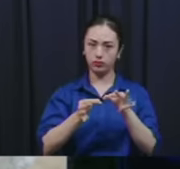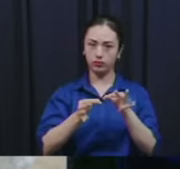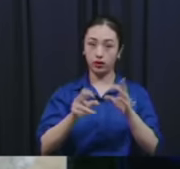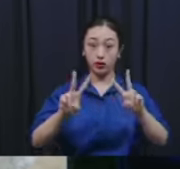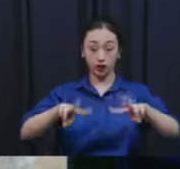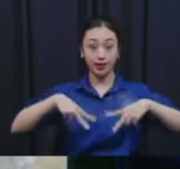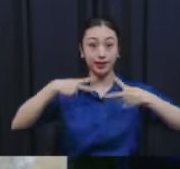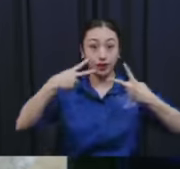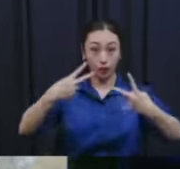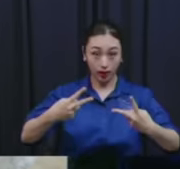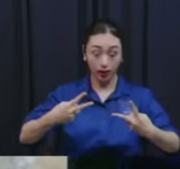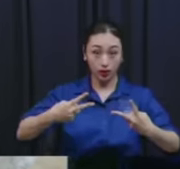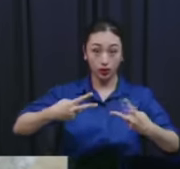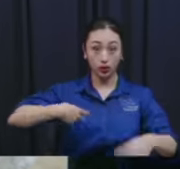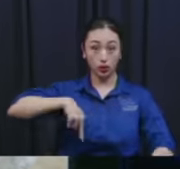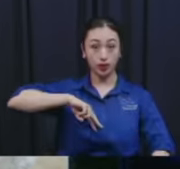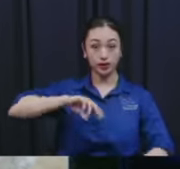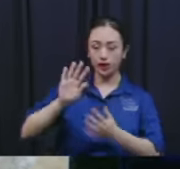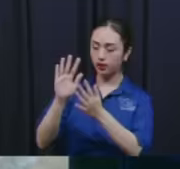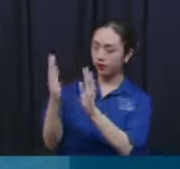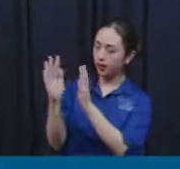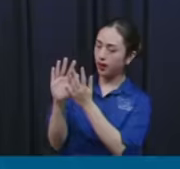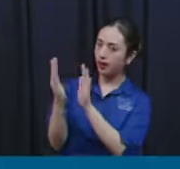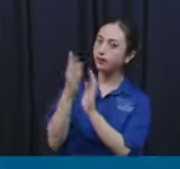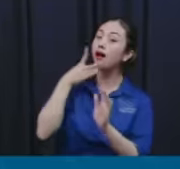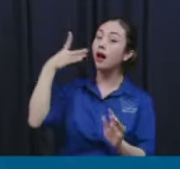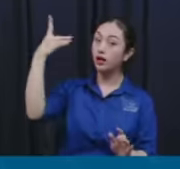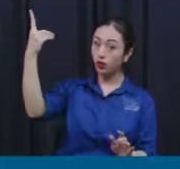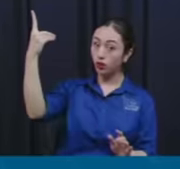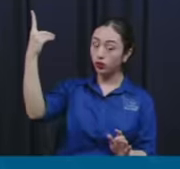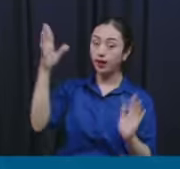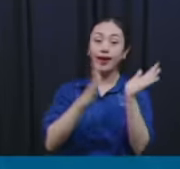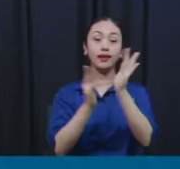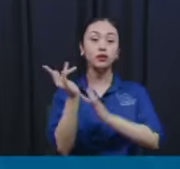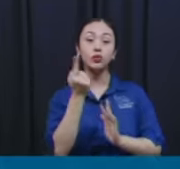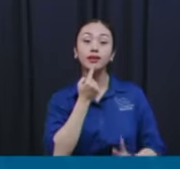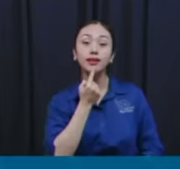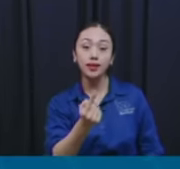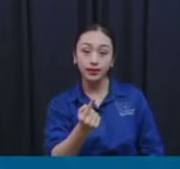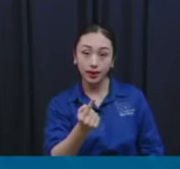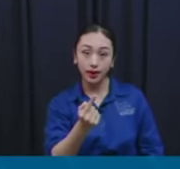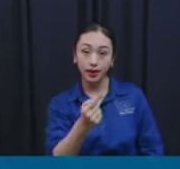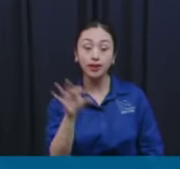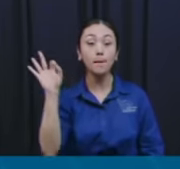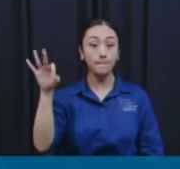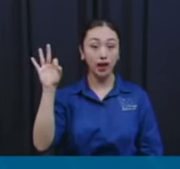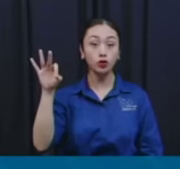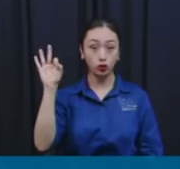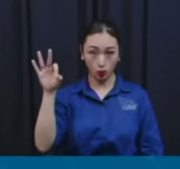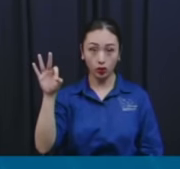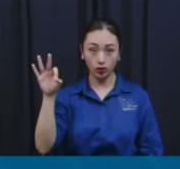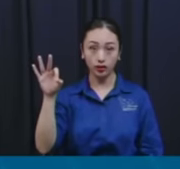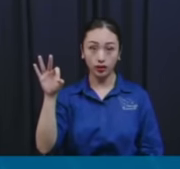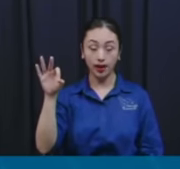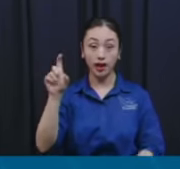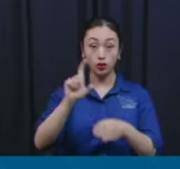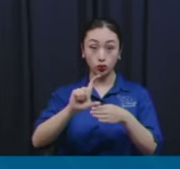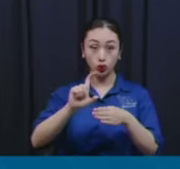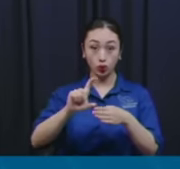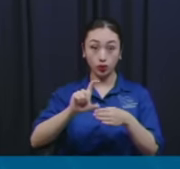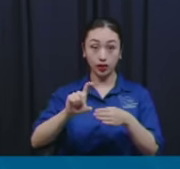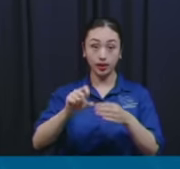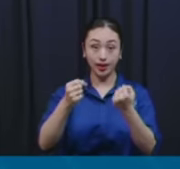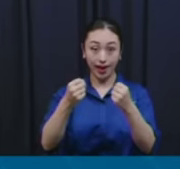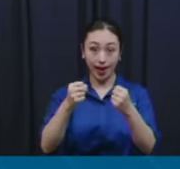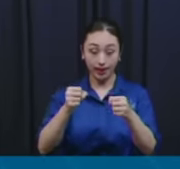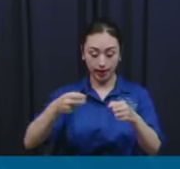dice Jesús dice que él es pastor y que las cosas que él hace Nosotros